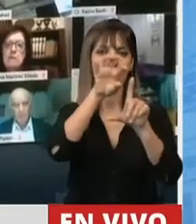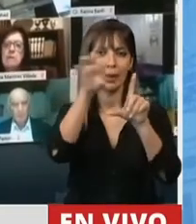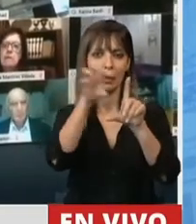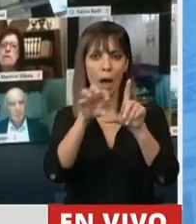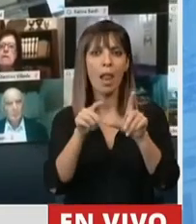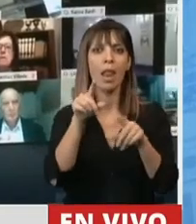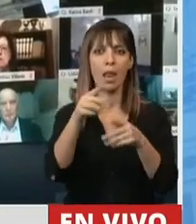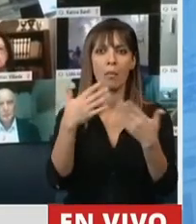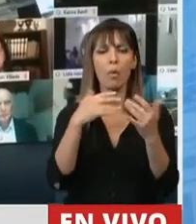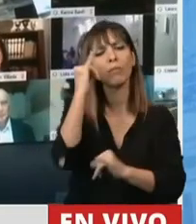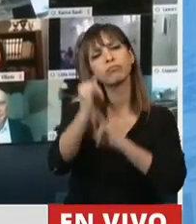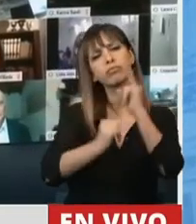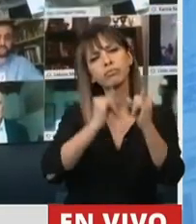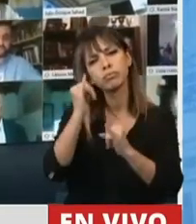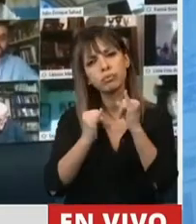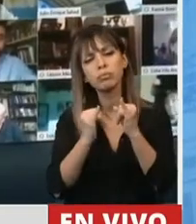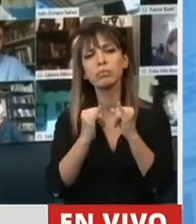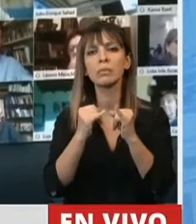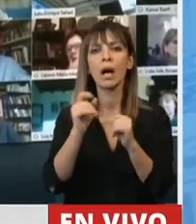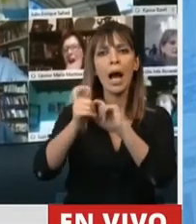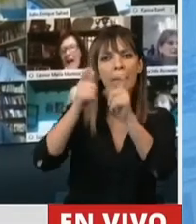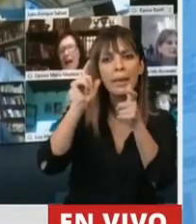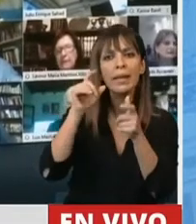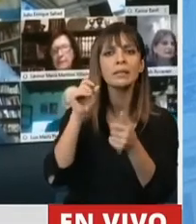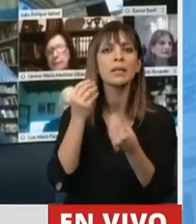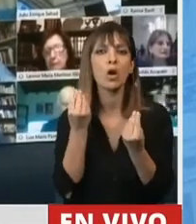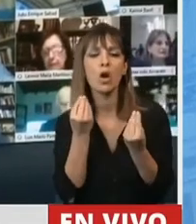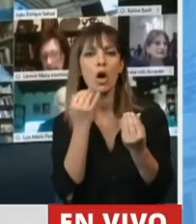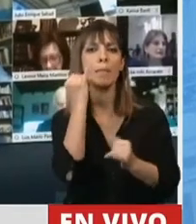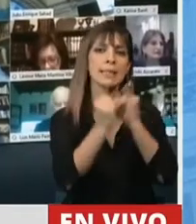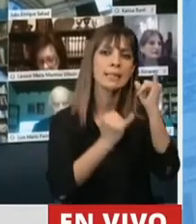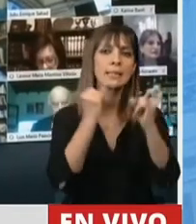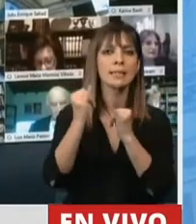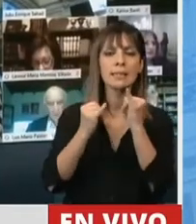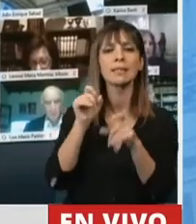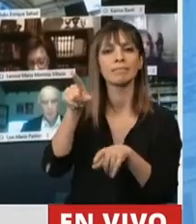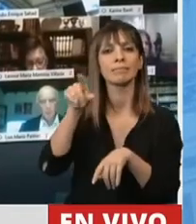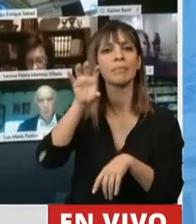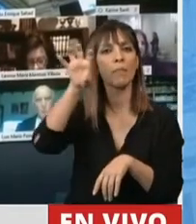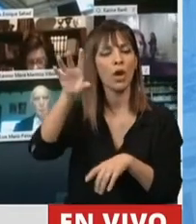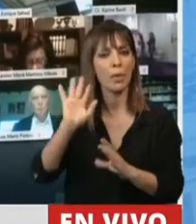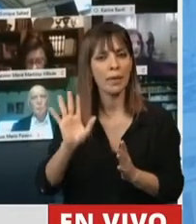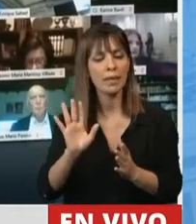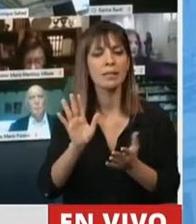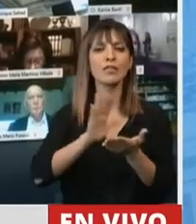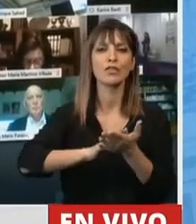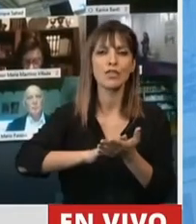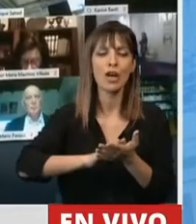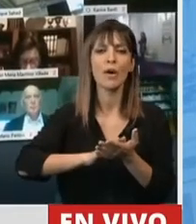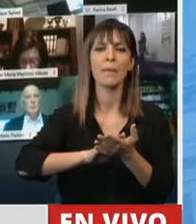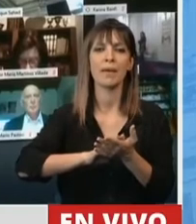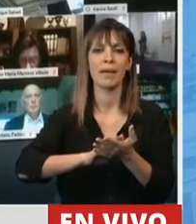pudo explicar cada una de las vivencias que están teniendo en su provincia con respecto